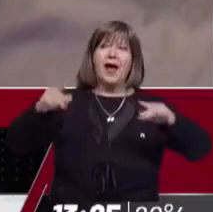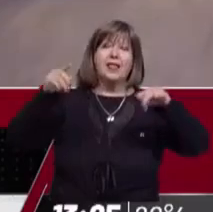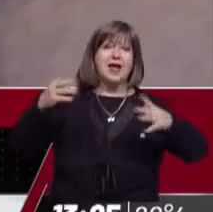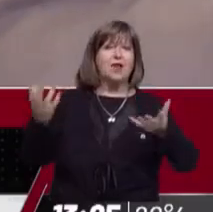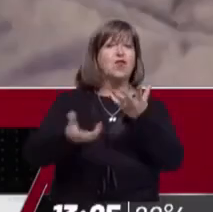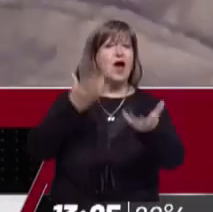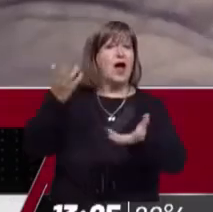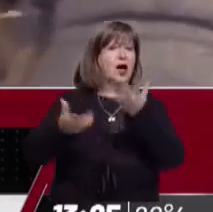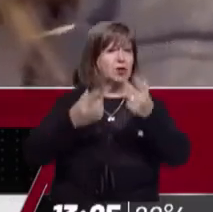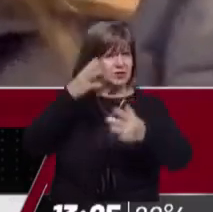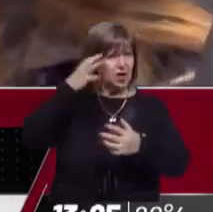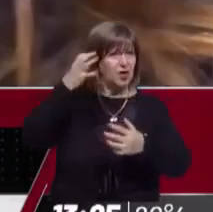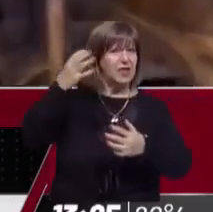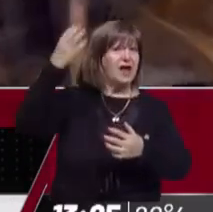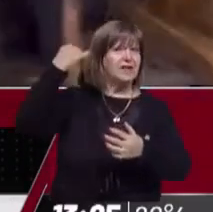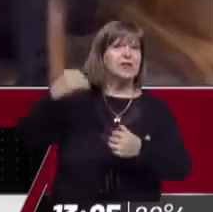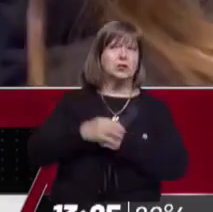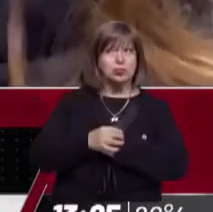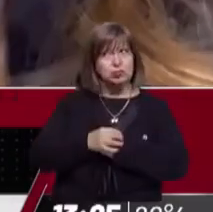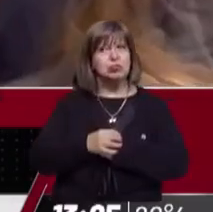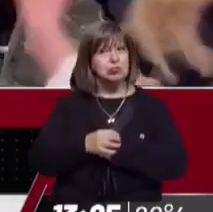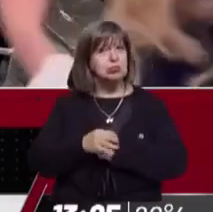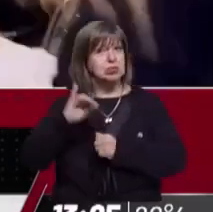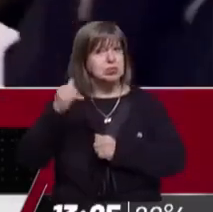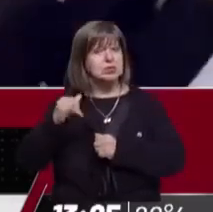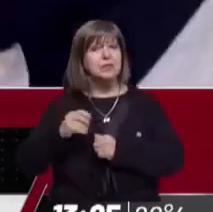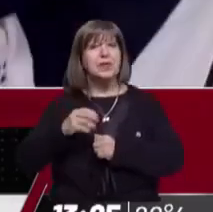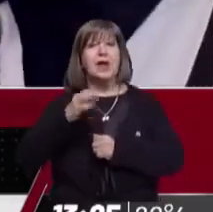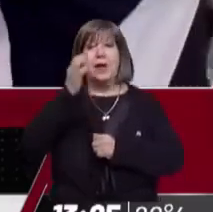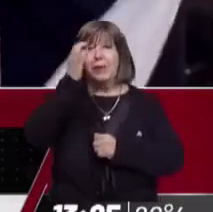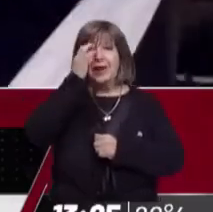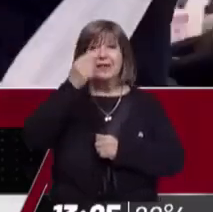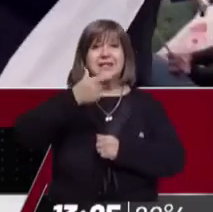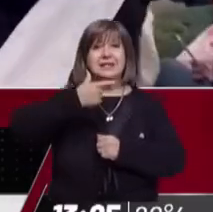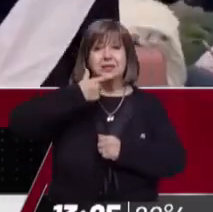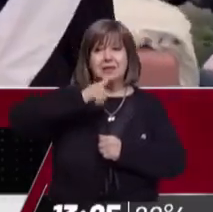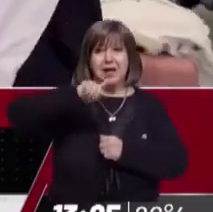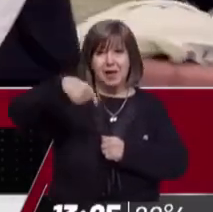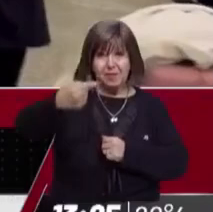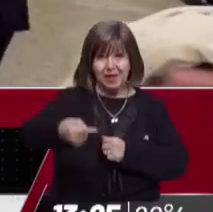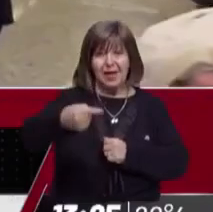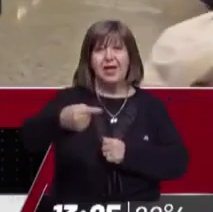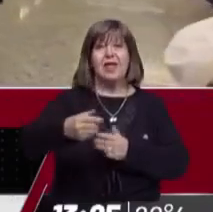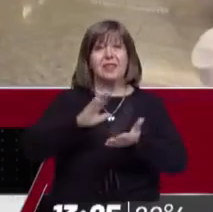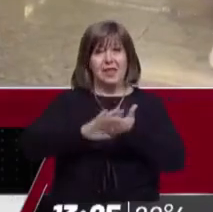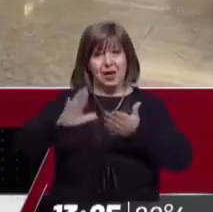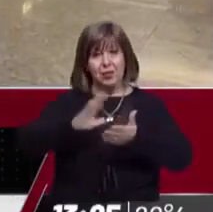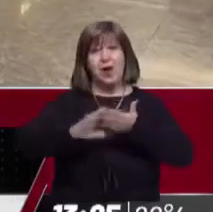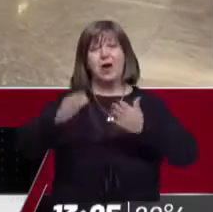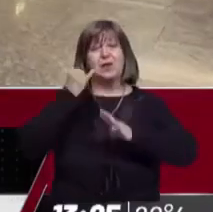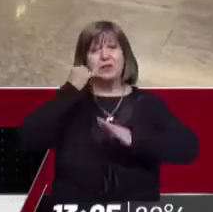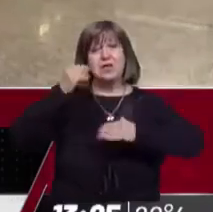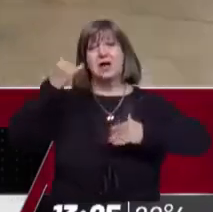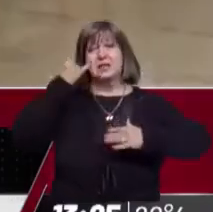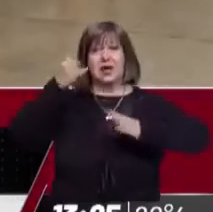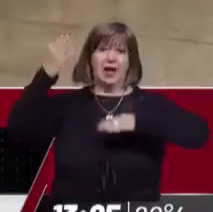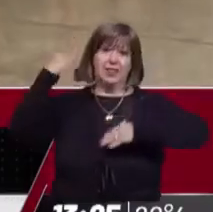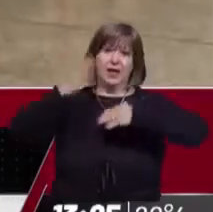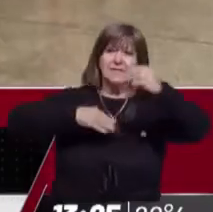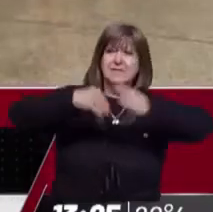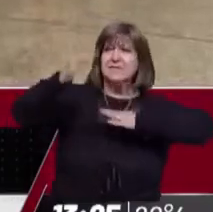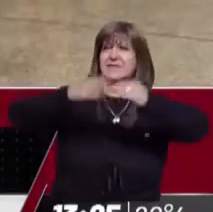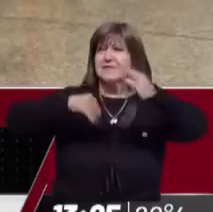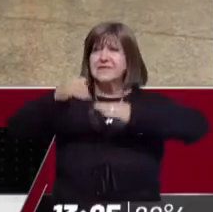Sí, gracias a Dios, con mucho esfuerzo. En septiembre, el 20 de septiembre, vamos a hacer la reinauguración y vamos a seguir para adelante en la